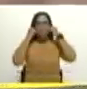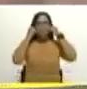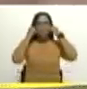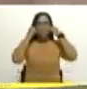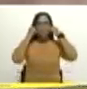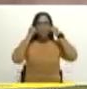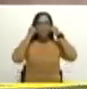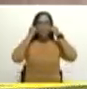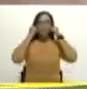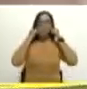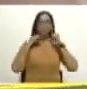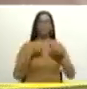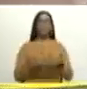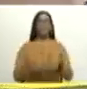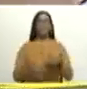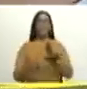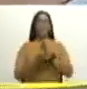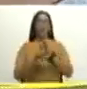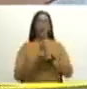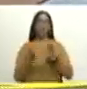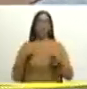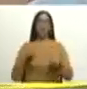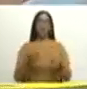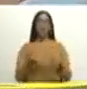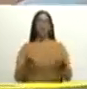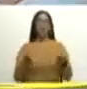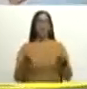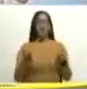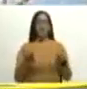A troche y mocha, por ley, tenemos que lograrlo.